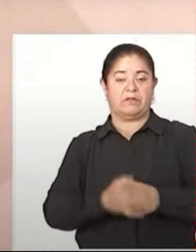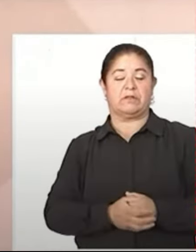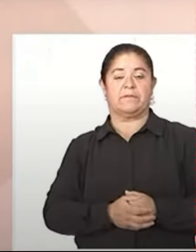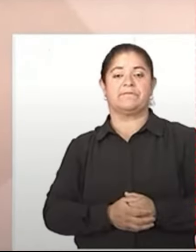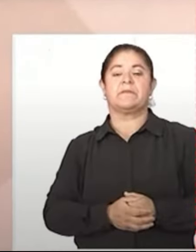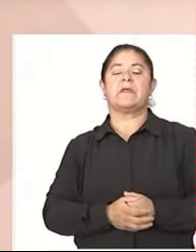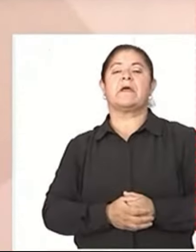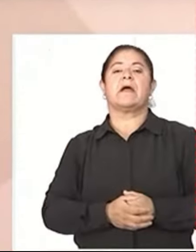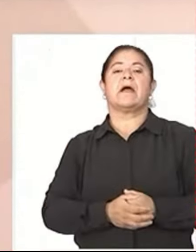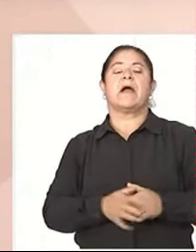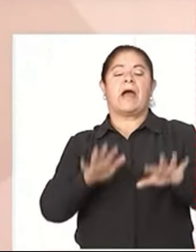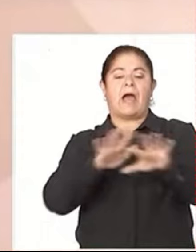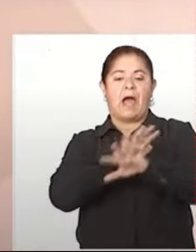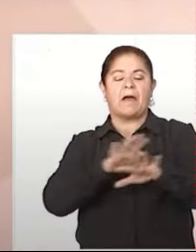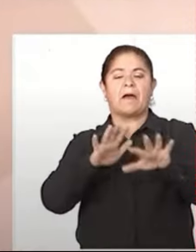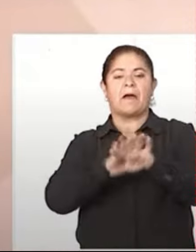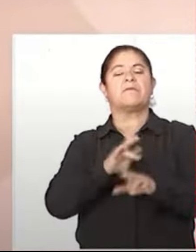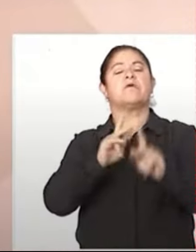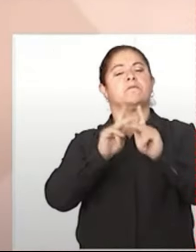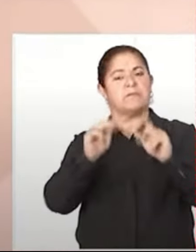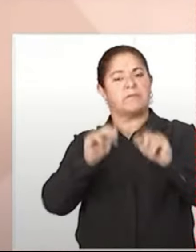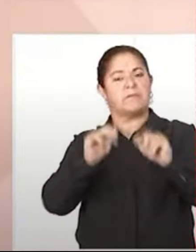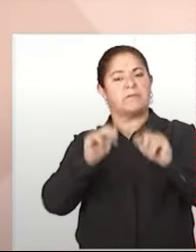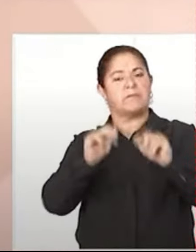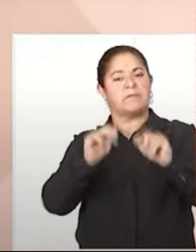del pueblo y por el pueblo de méxico